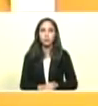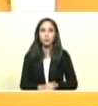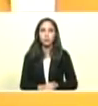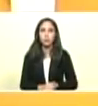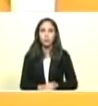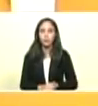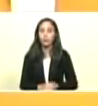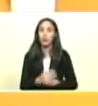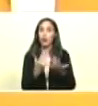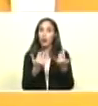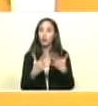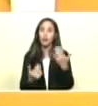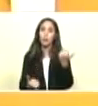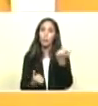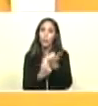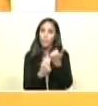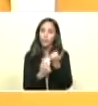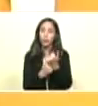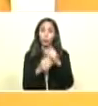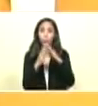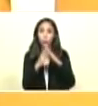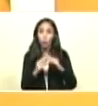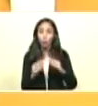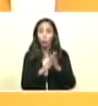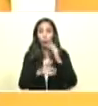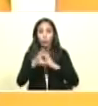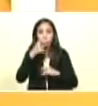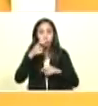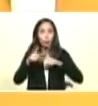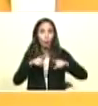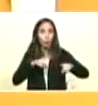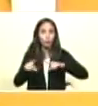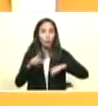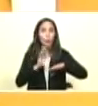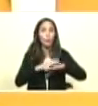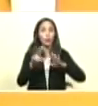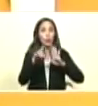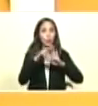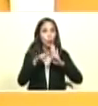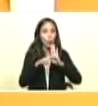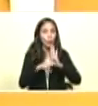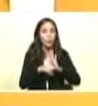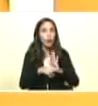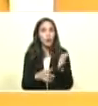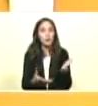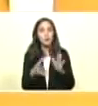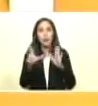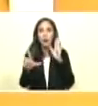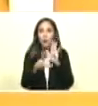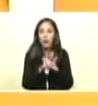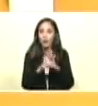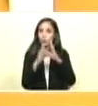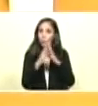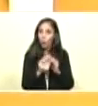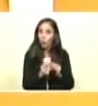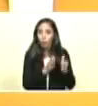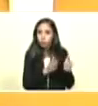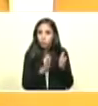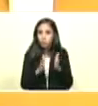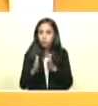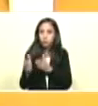Estamos blindados, porque además de las normativas legales para combatir todos los